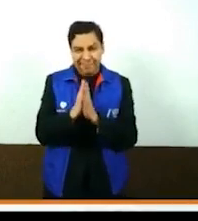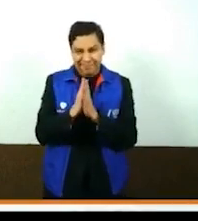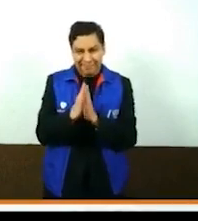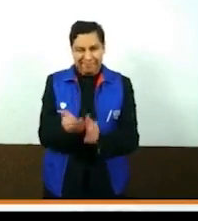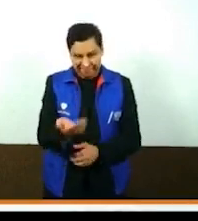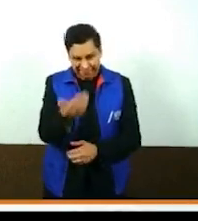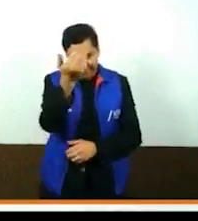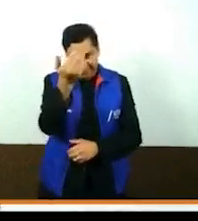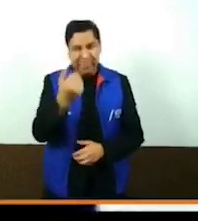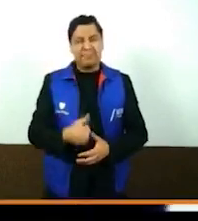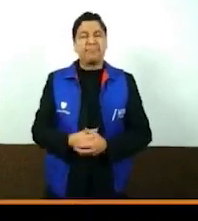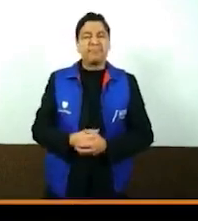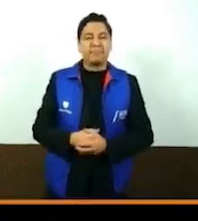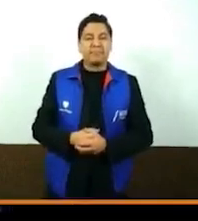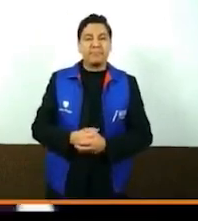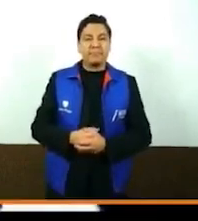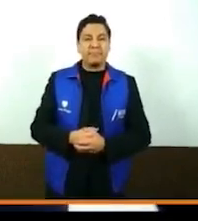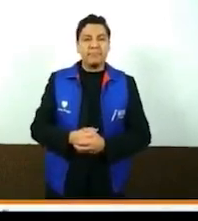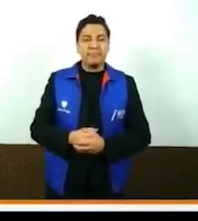Adelante.